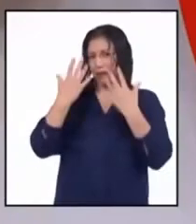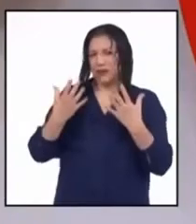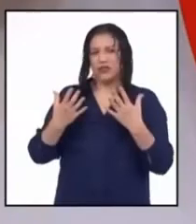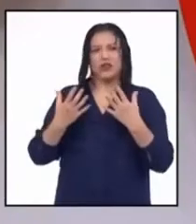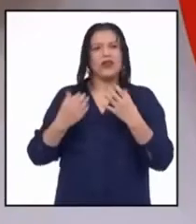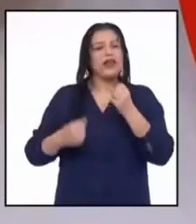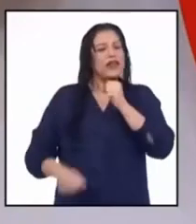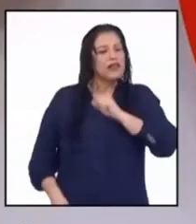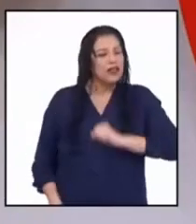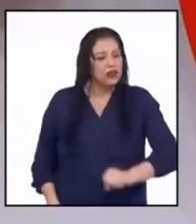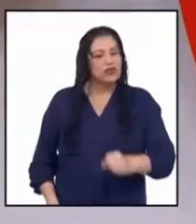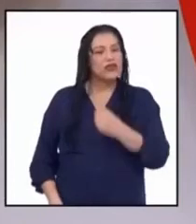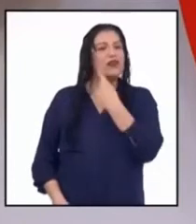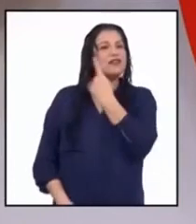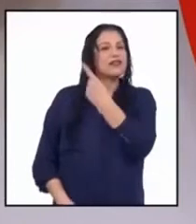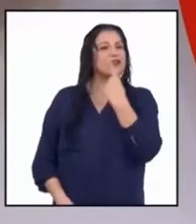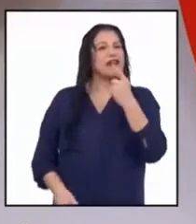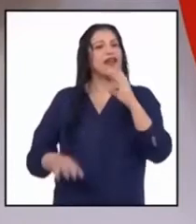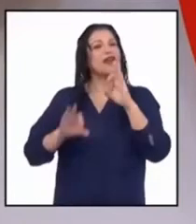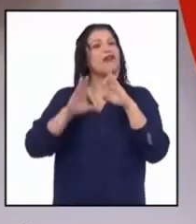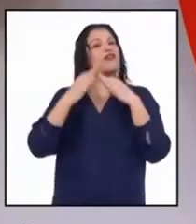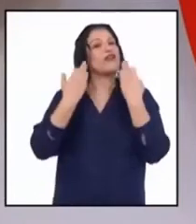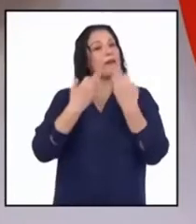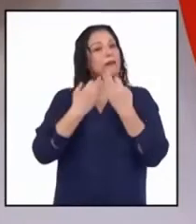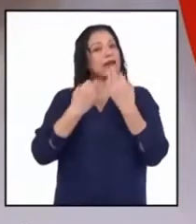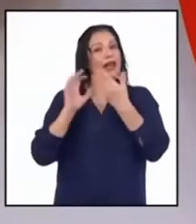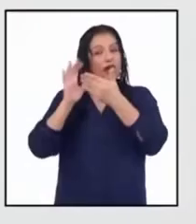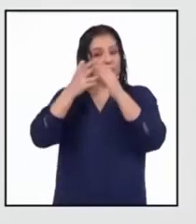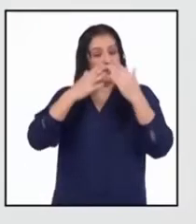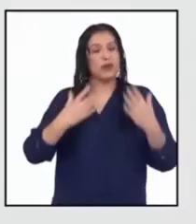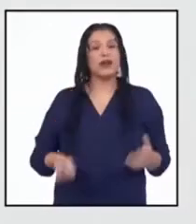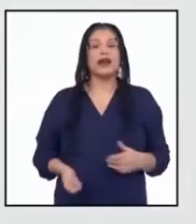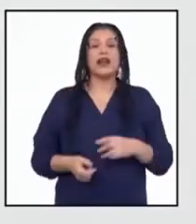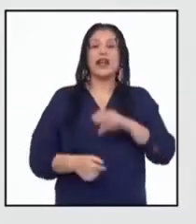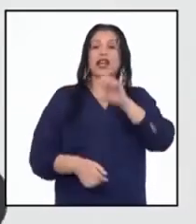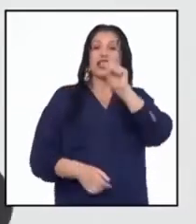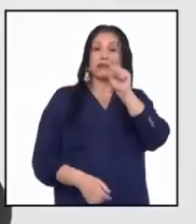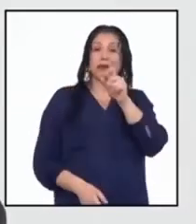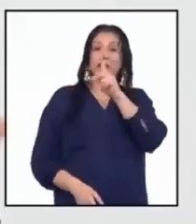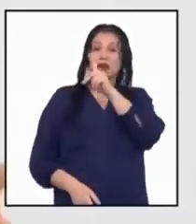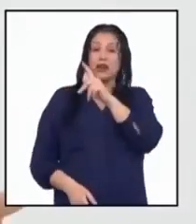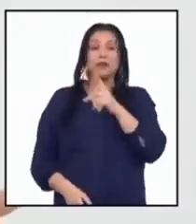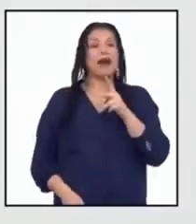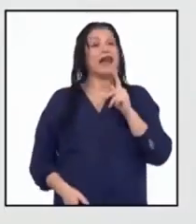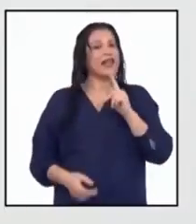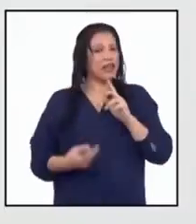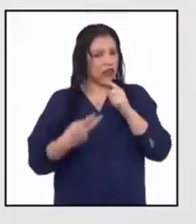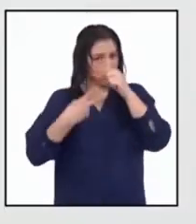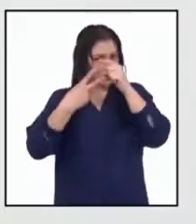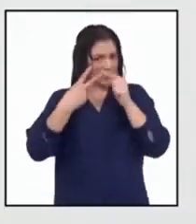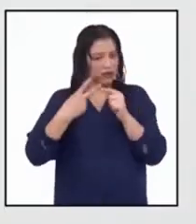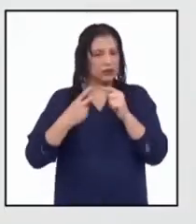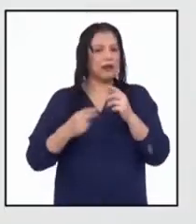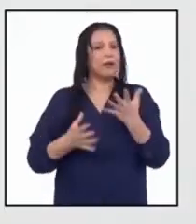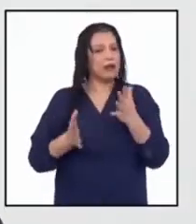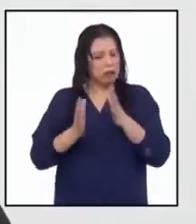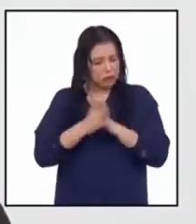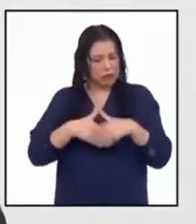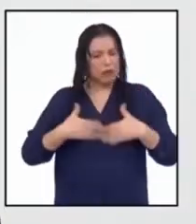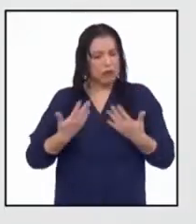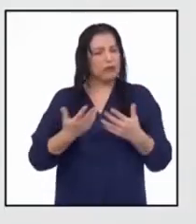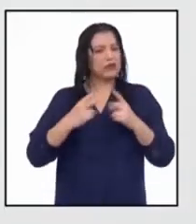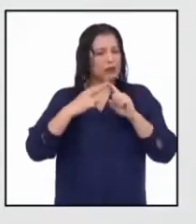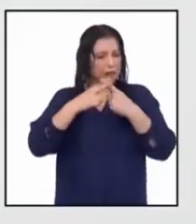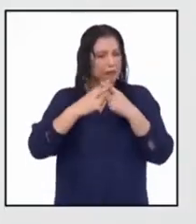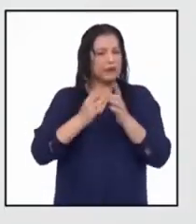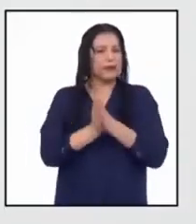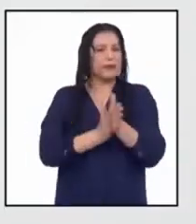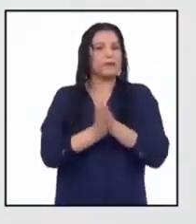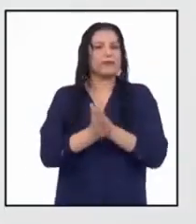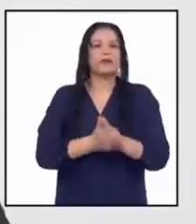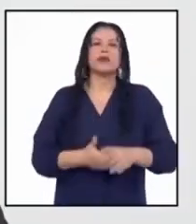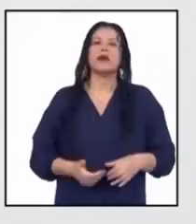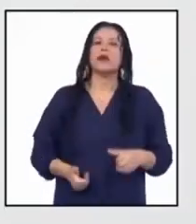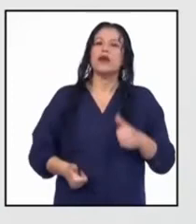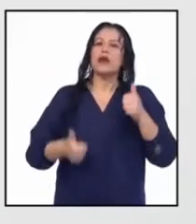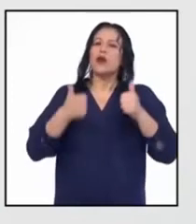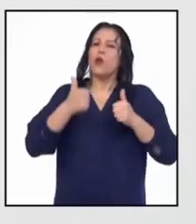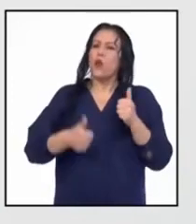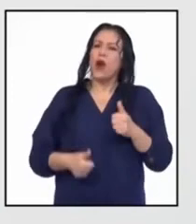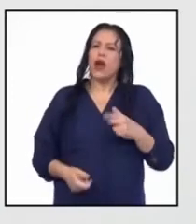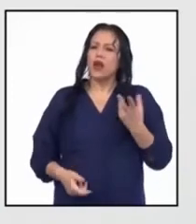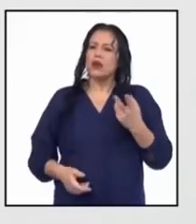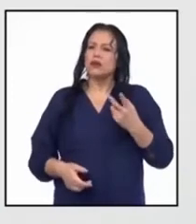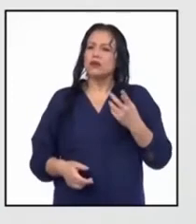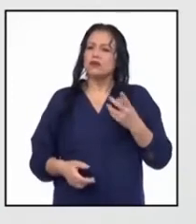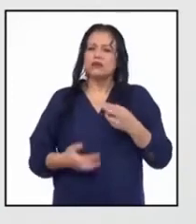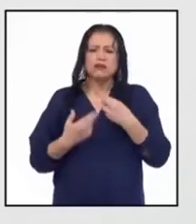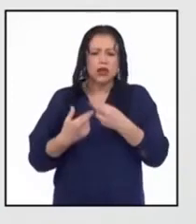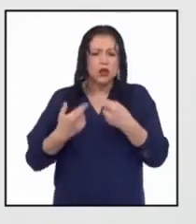hijos de cada familia Shipibo, Conibo y Quichua. Pues no se diga más y comencemos. ¿Qué recursos